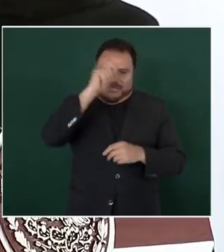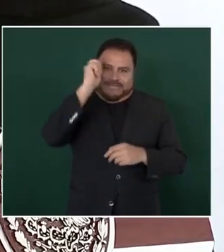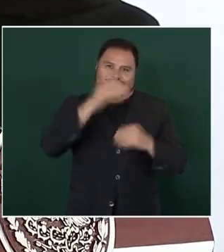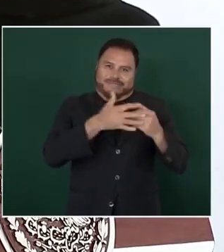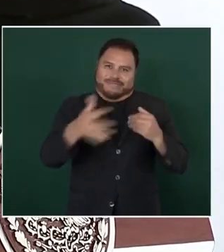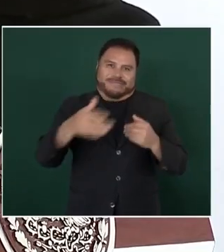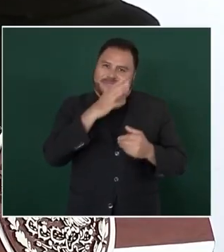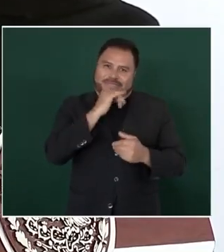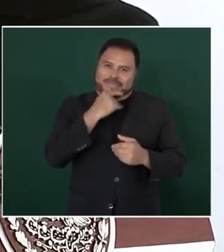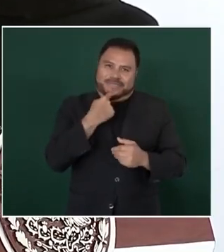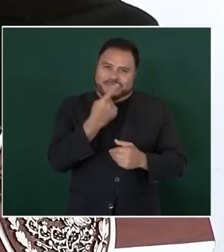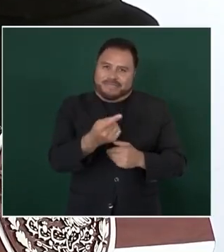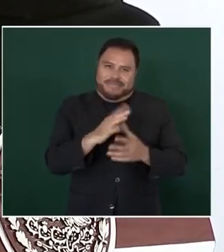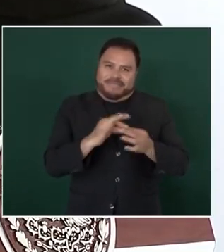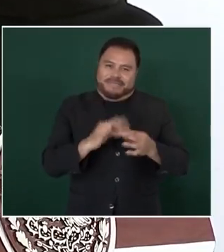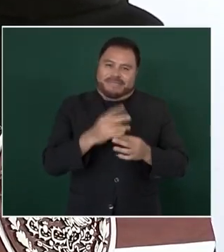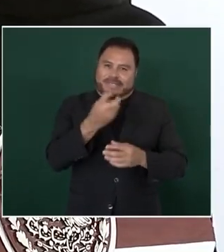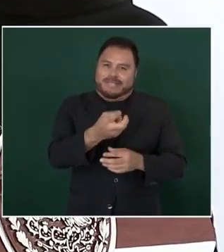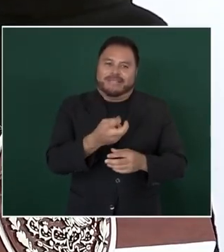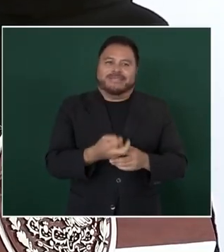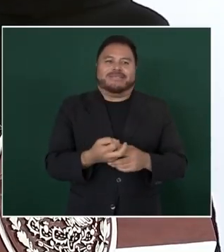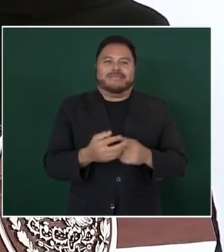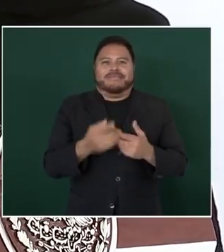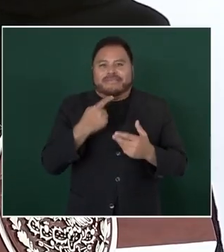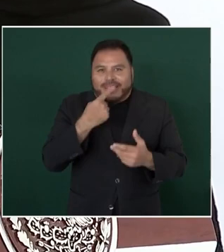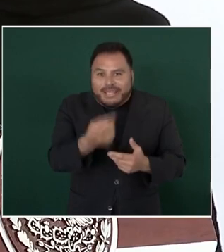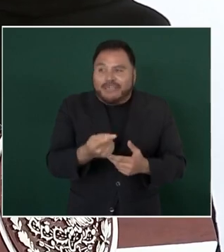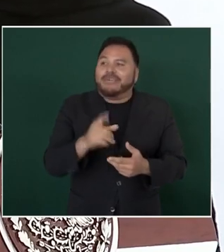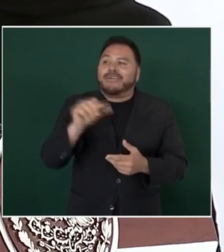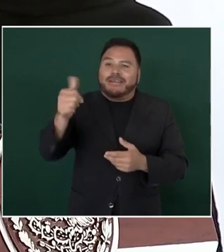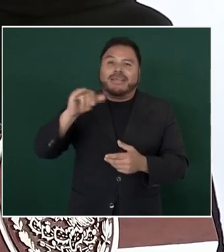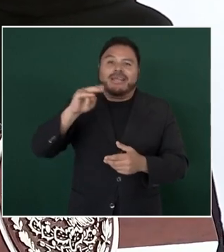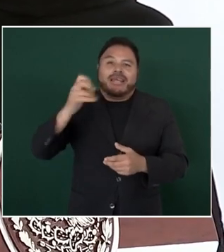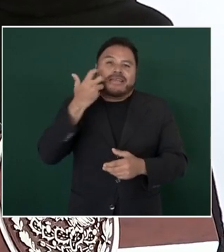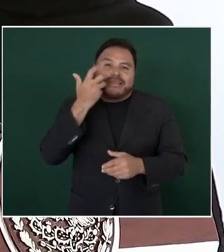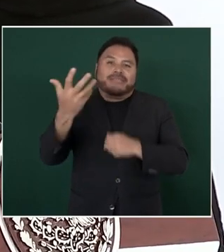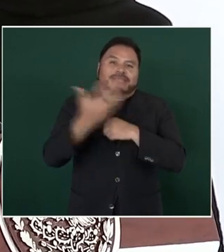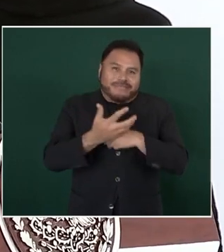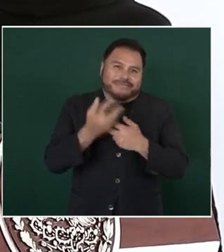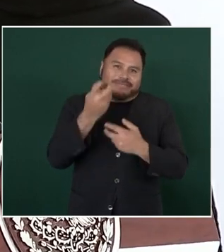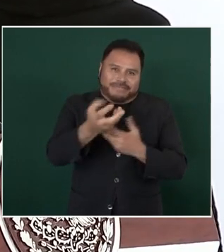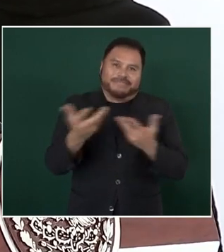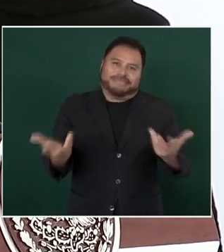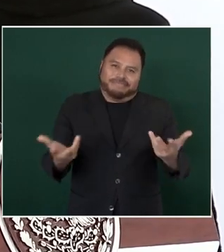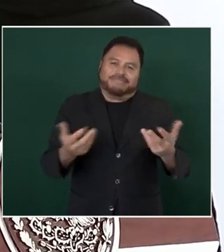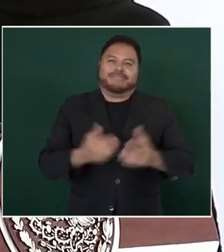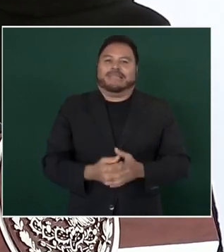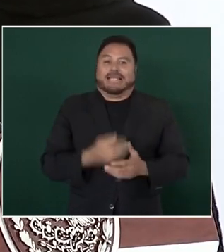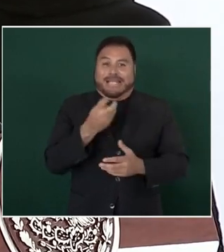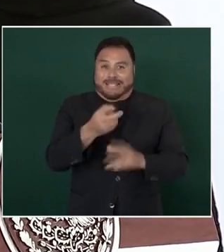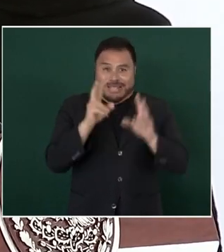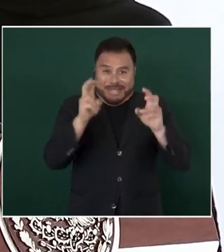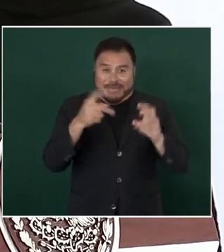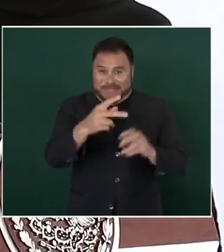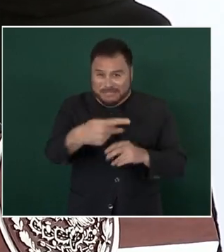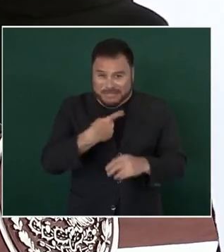que nos están sancionando. De eso no se puede